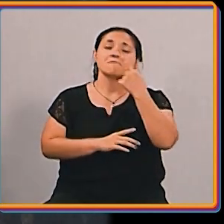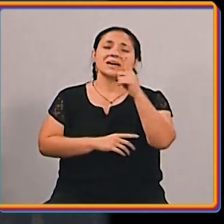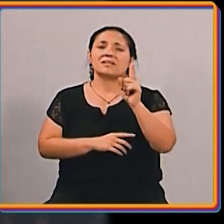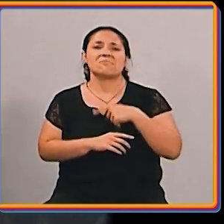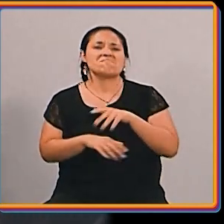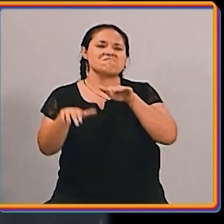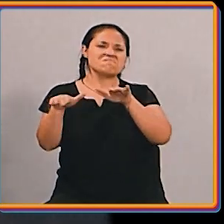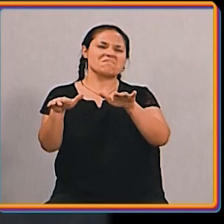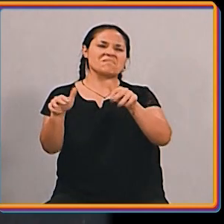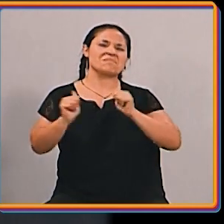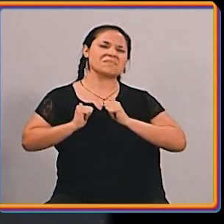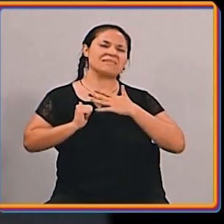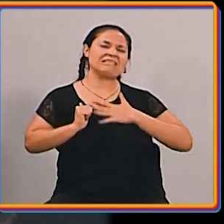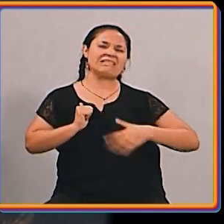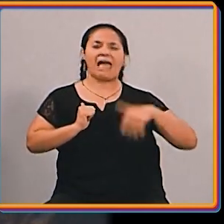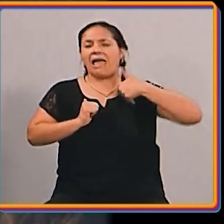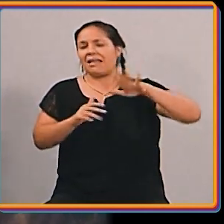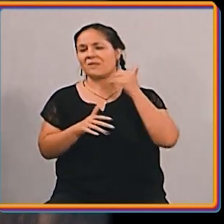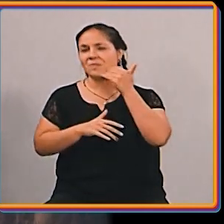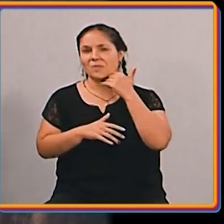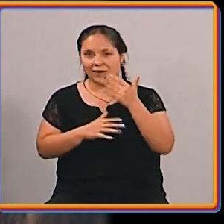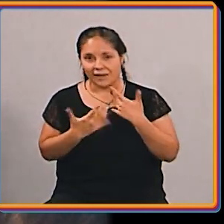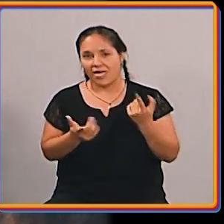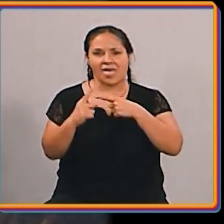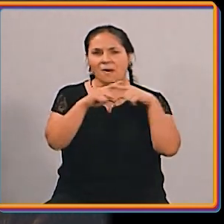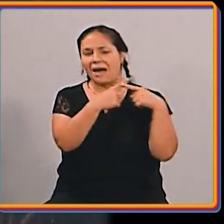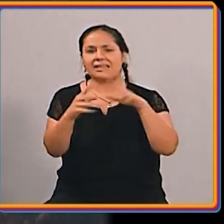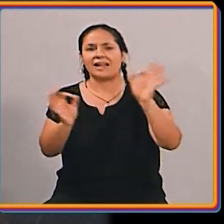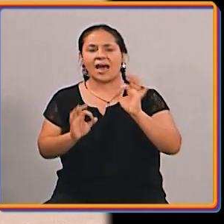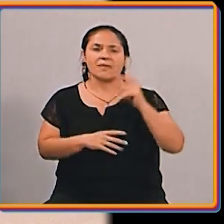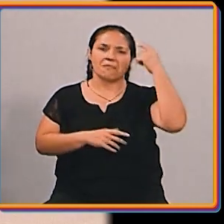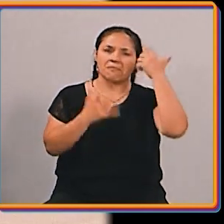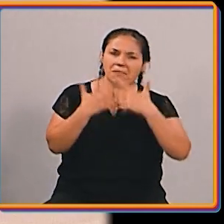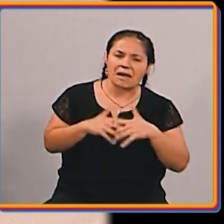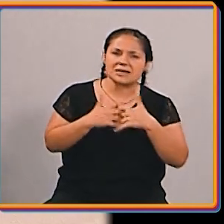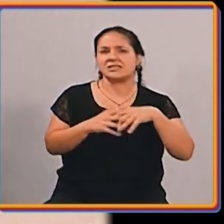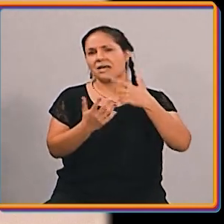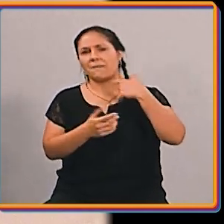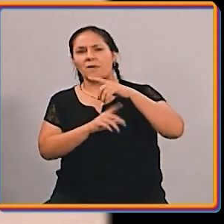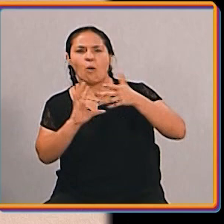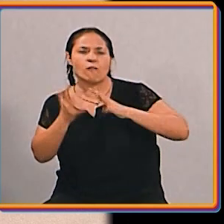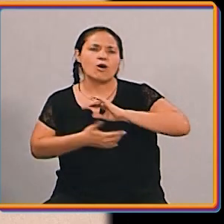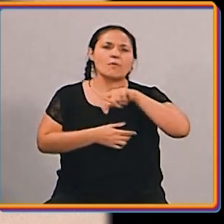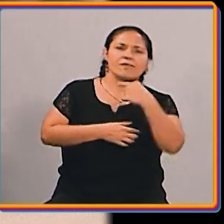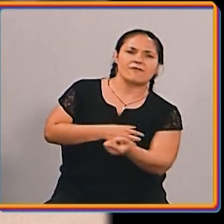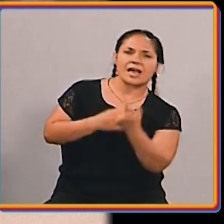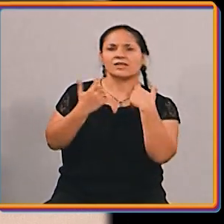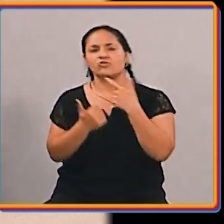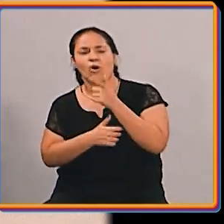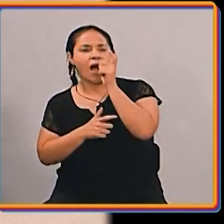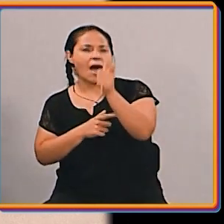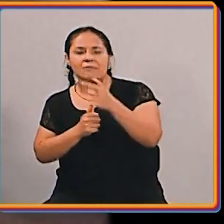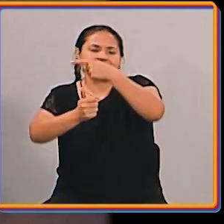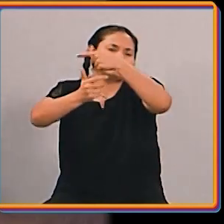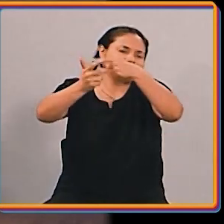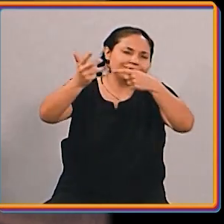habido casos así, pero es menos probable que uno empiece a preguntarse por qué será que, bueno, che, pero este rol, la verdad, que por qué lo pensamos así, mejor se lee de otra manera,